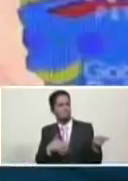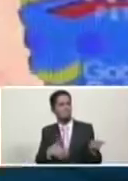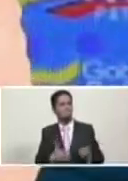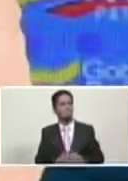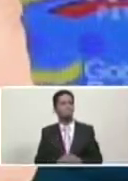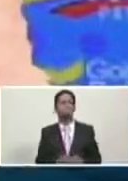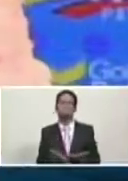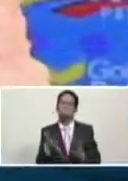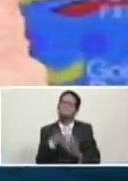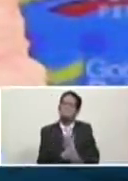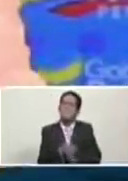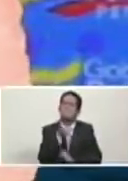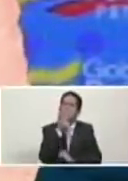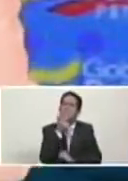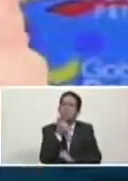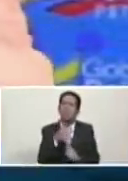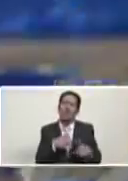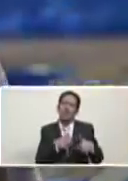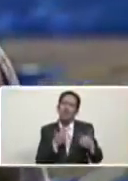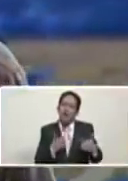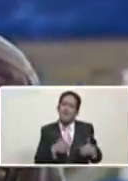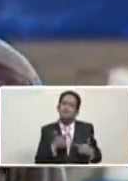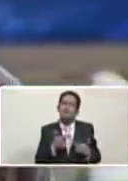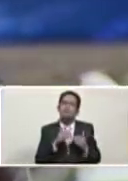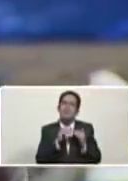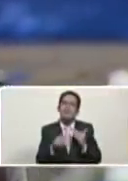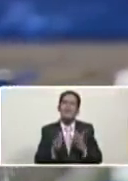Escalona, ¿qué pasó con Corazón Llanero?